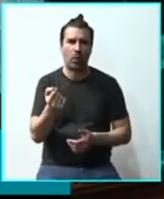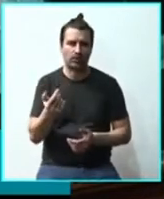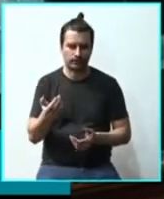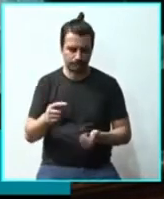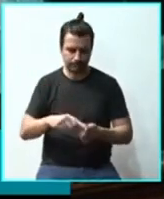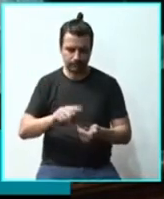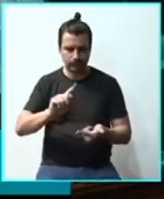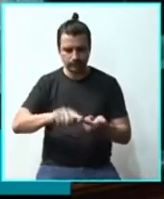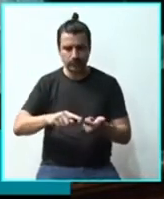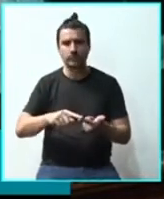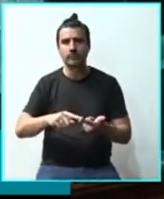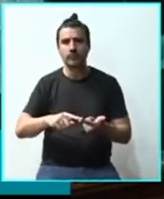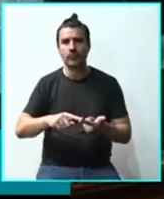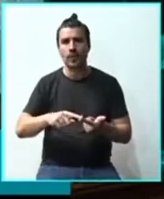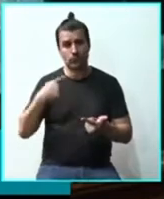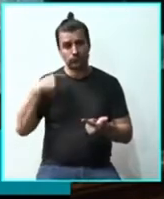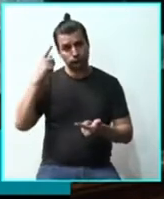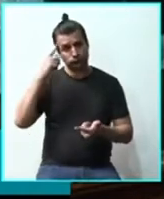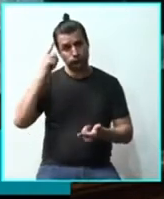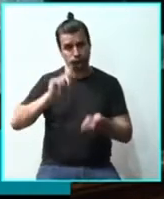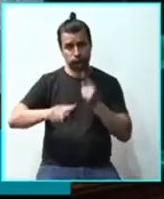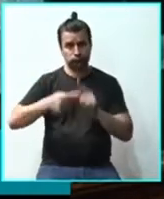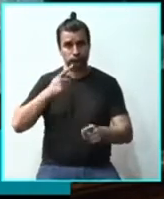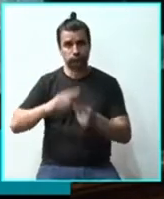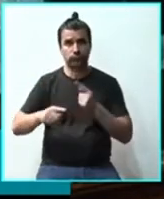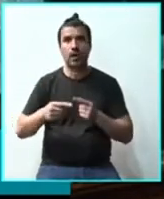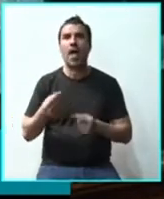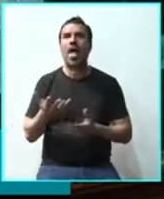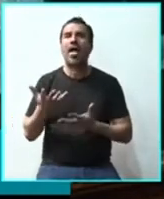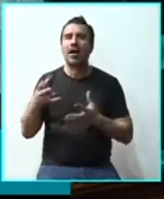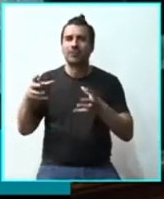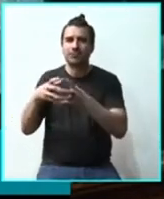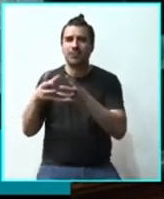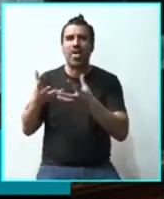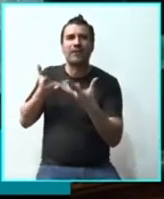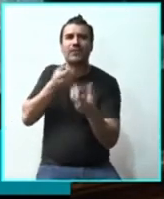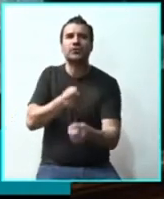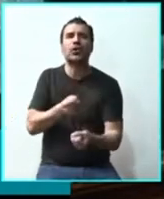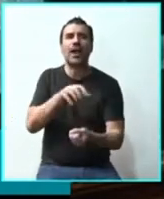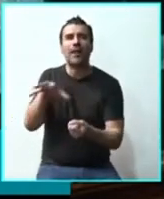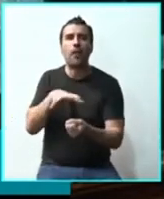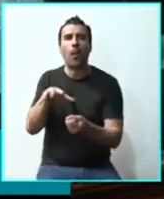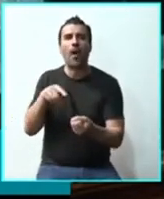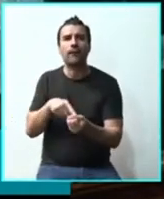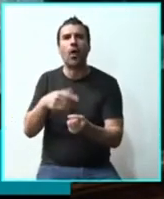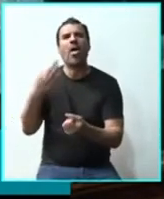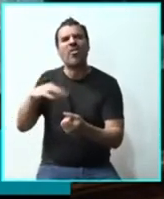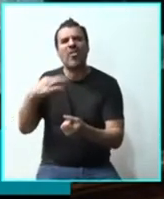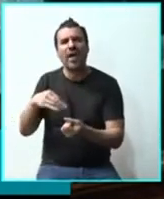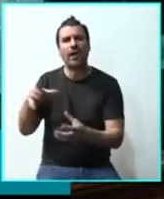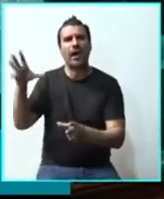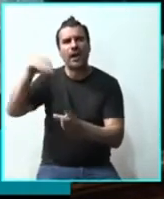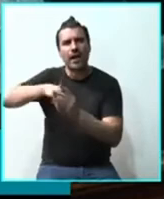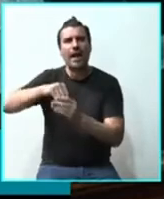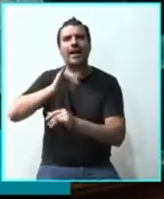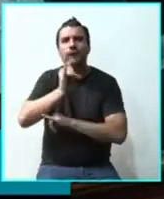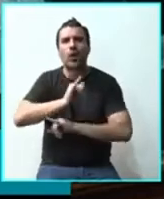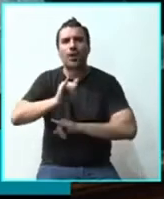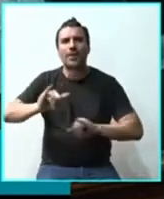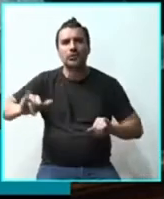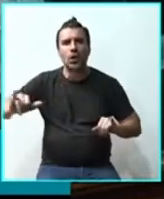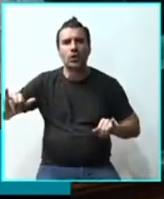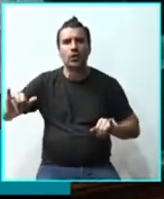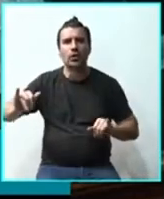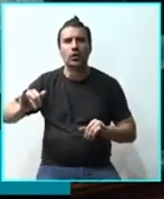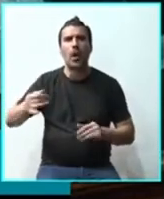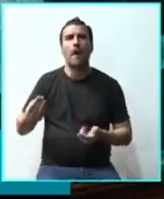coincidimos, compartimos el espíritu que la Defensoría del Pueblo tenga toda la información que requiera sobre estas cuestiones, nos parecía que era